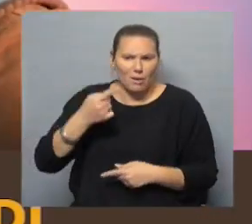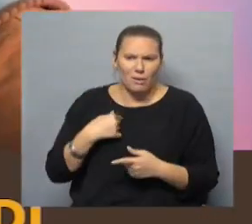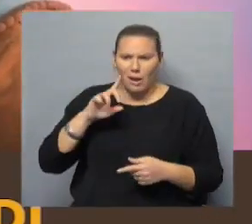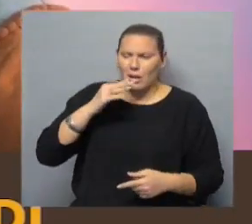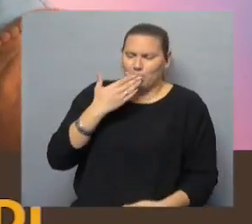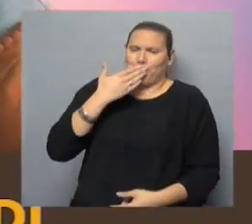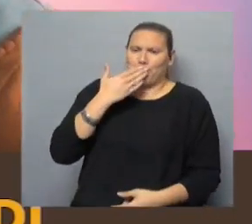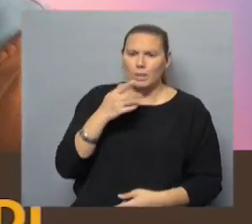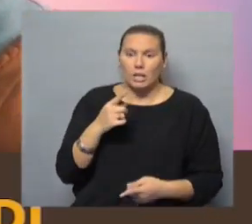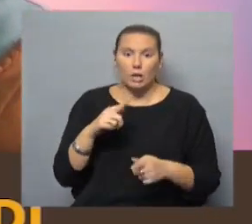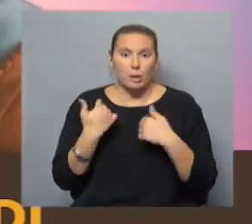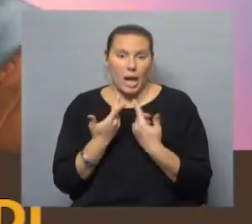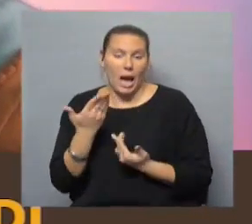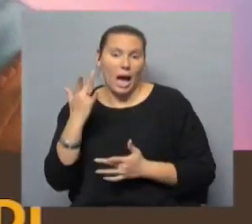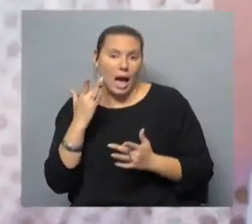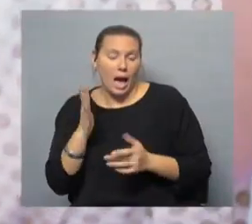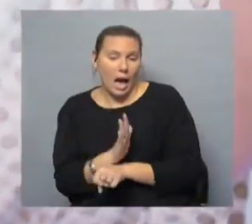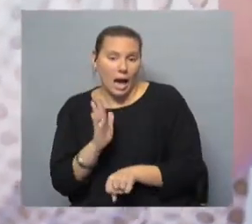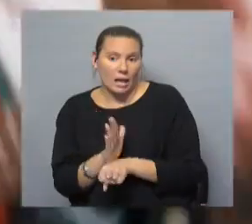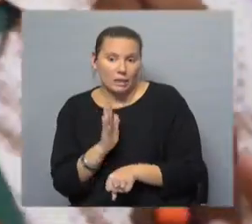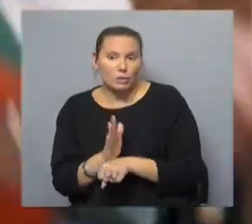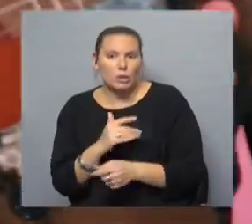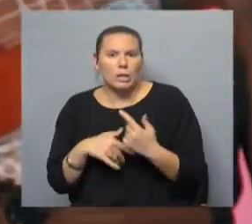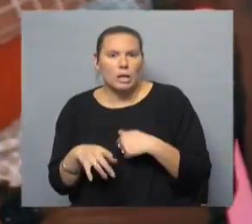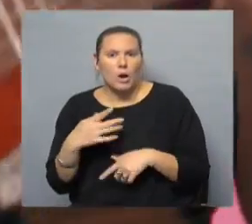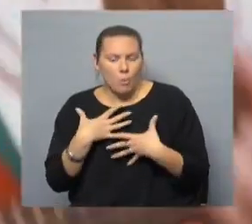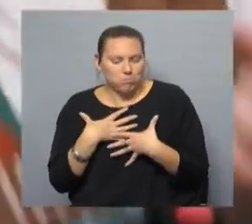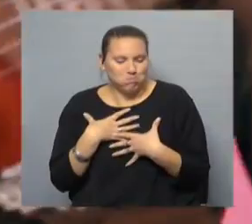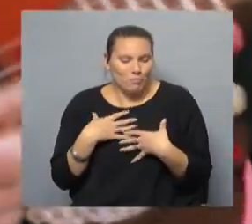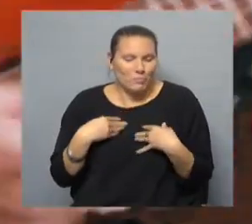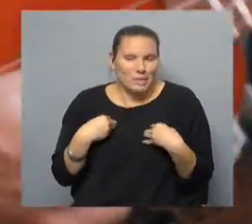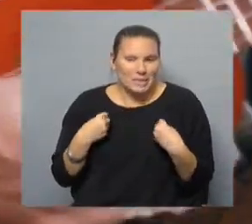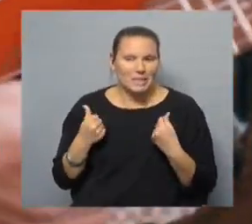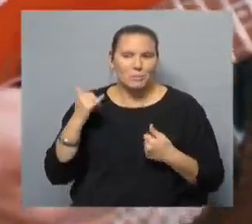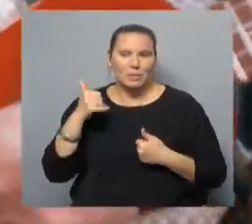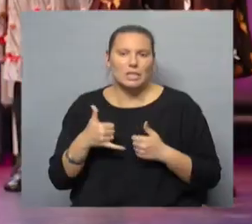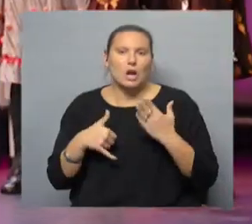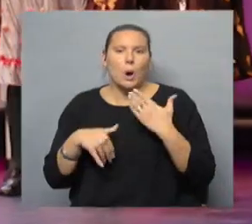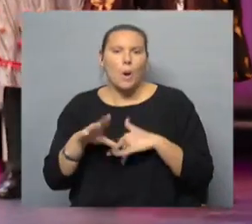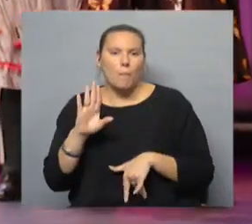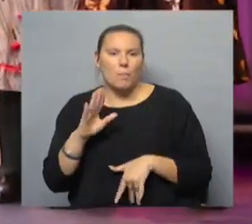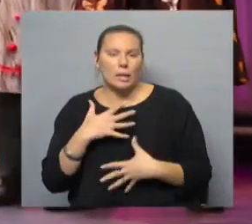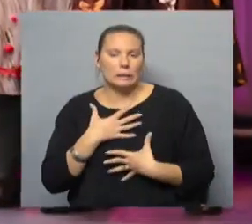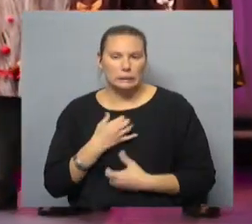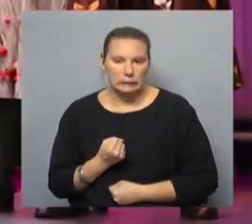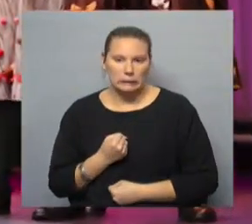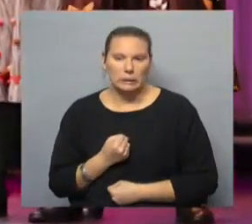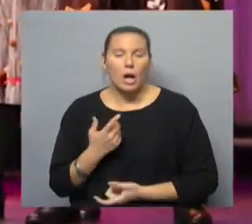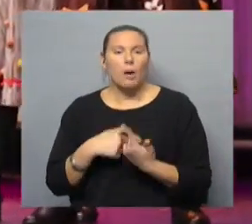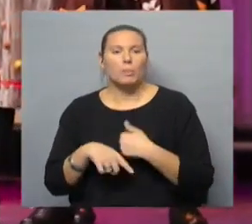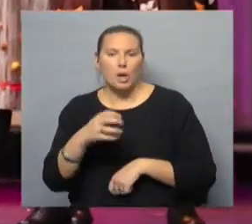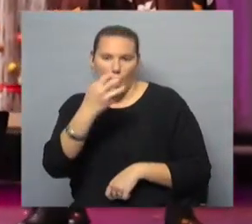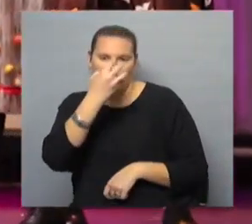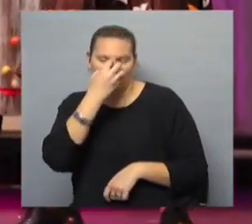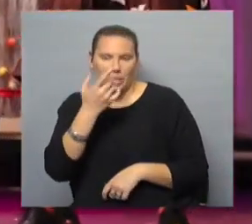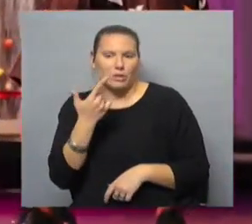que para nosotros actores capaz que son más, nos conmueven un poco más o nos quedan más, quedamos más afectados, pero los payasos